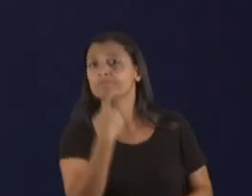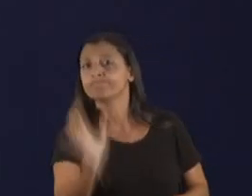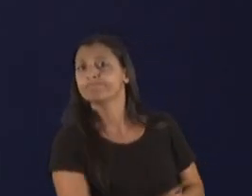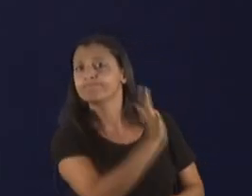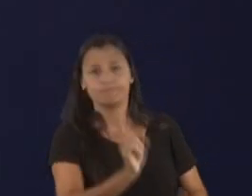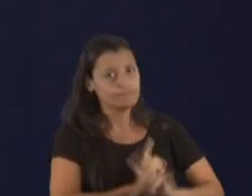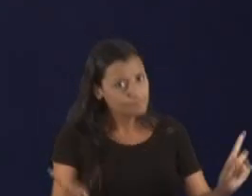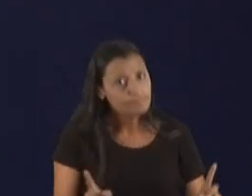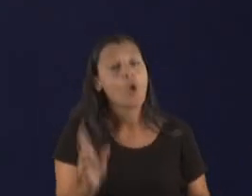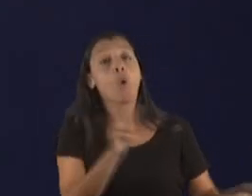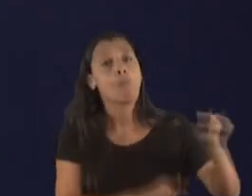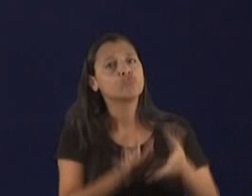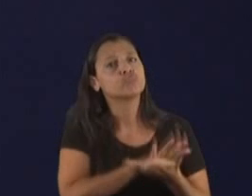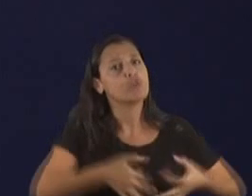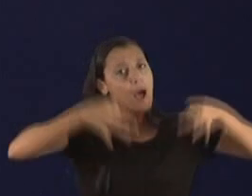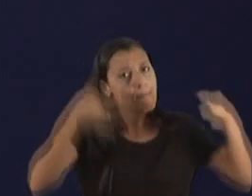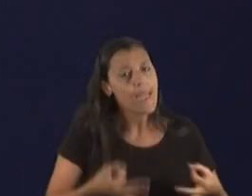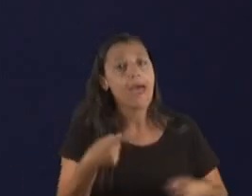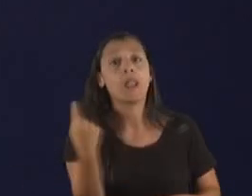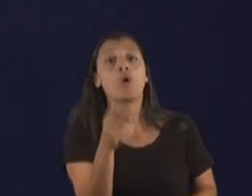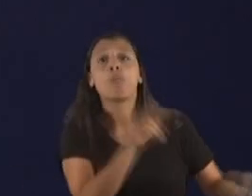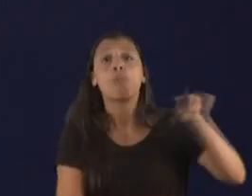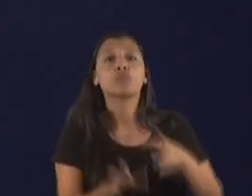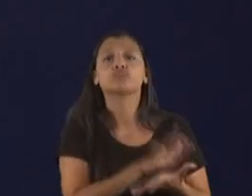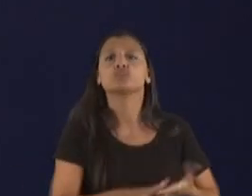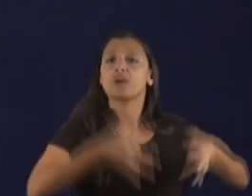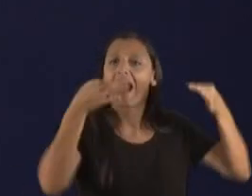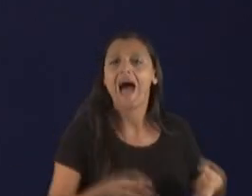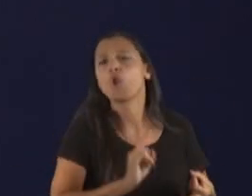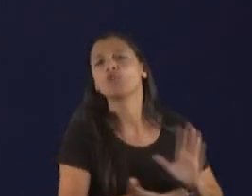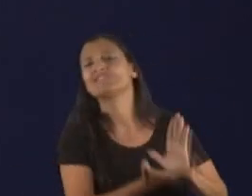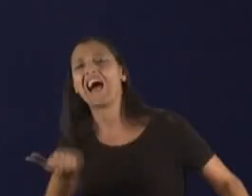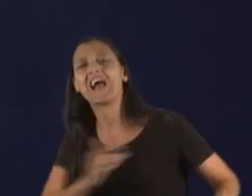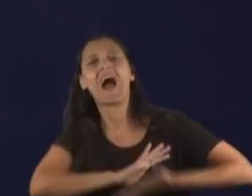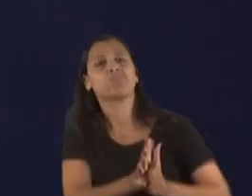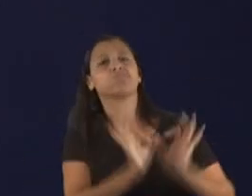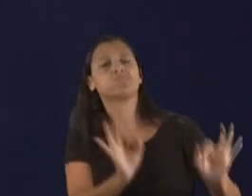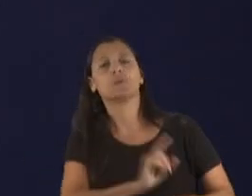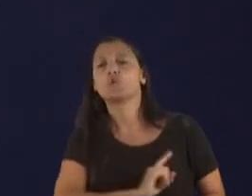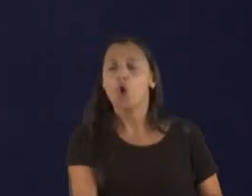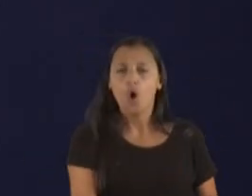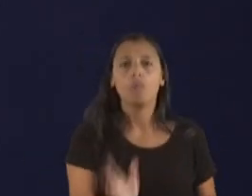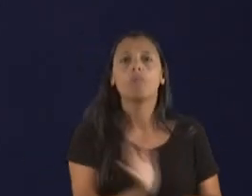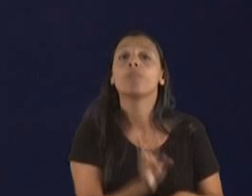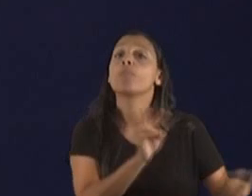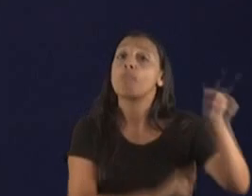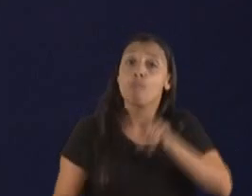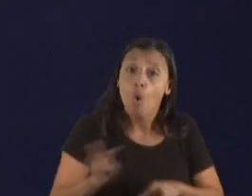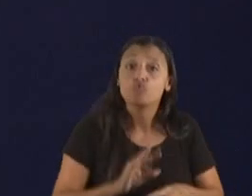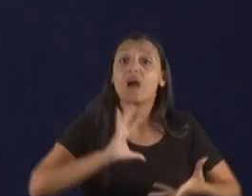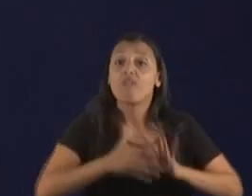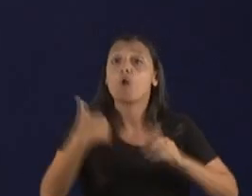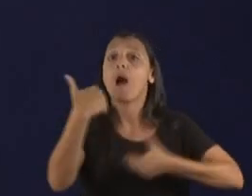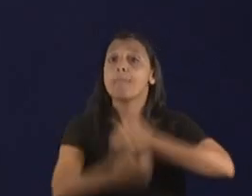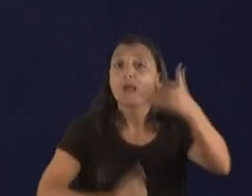transparencia. Así que lo que buscamos es la transparencia, no es que se elimine la función que cumplía